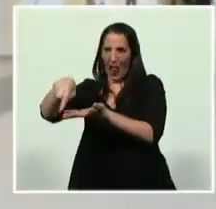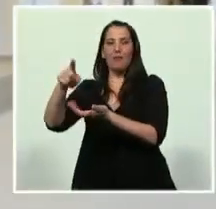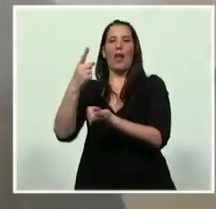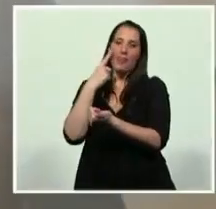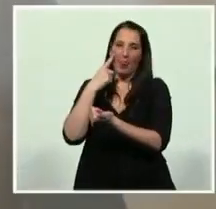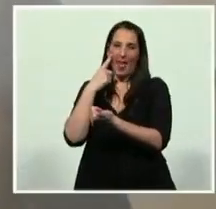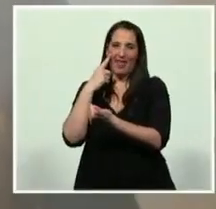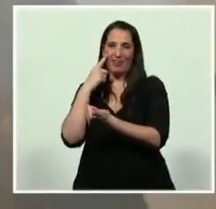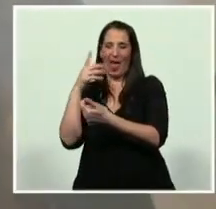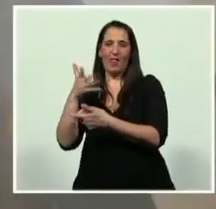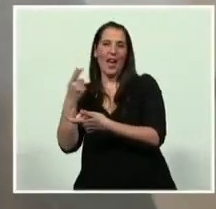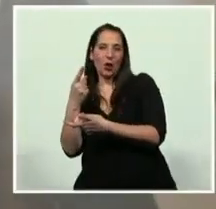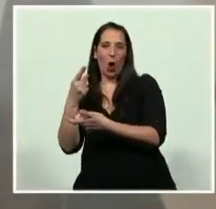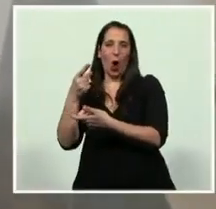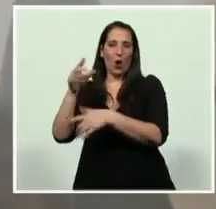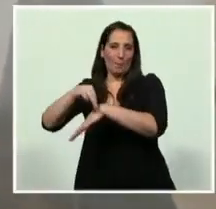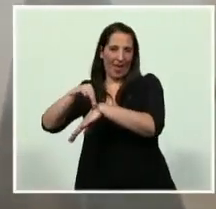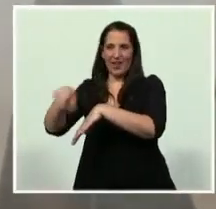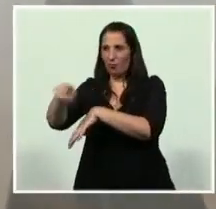y a otros intendentes de la zona.